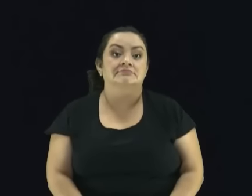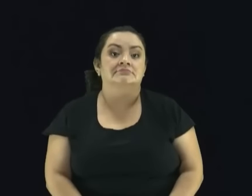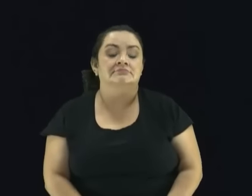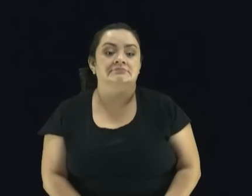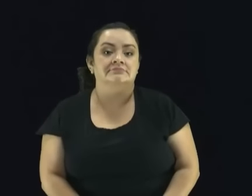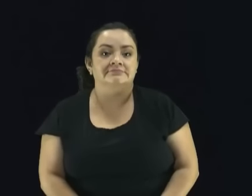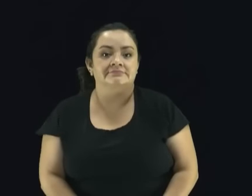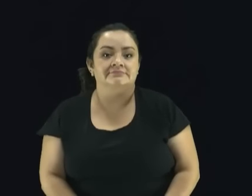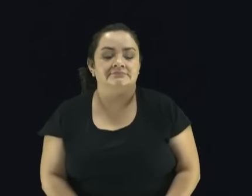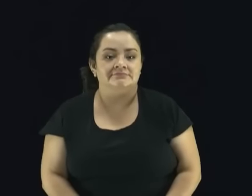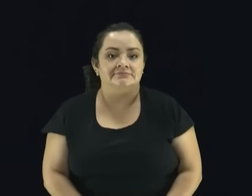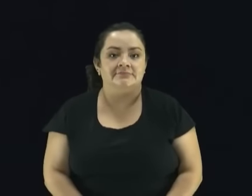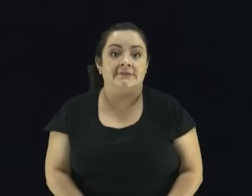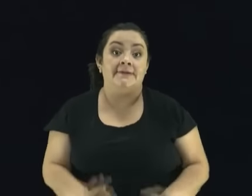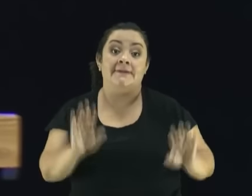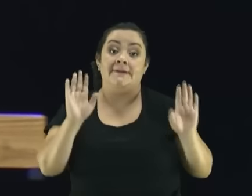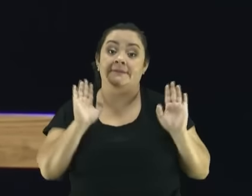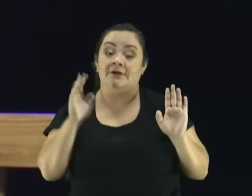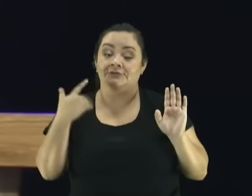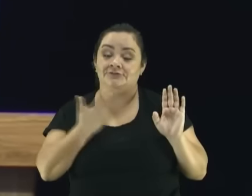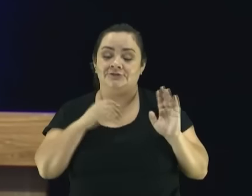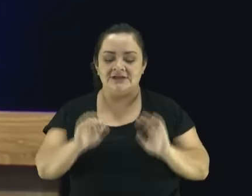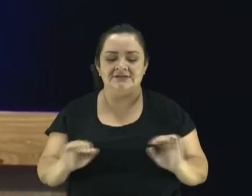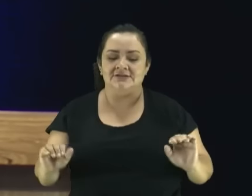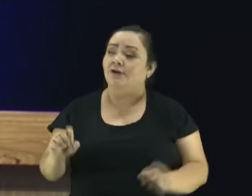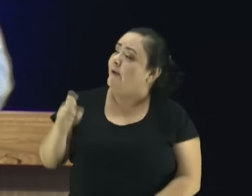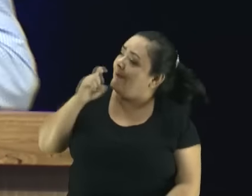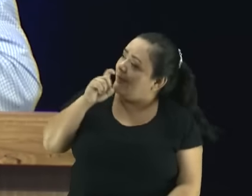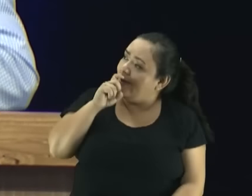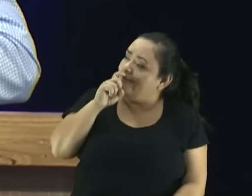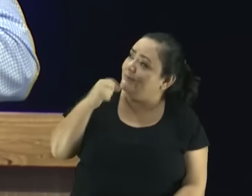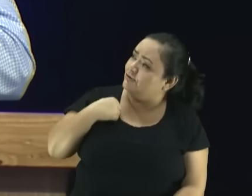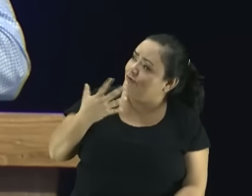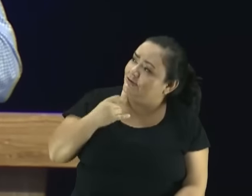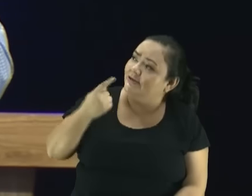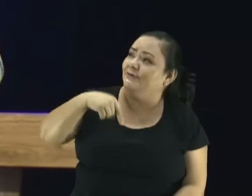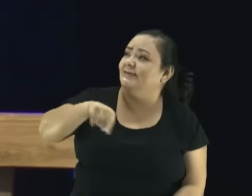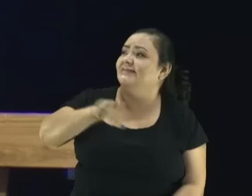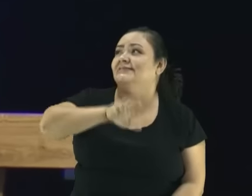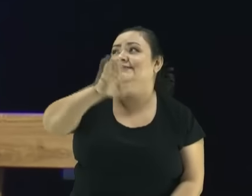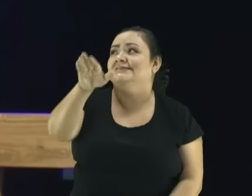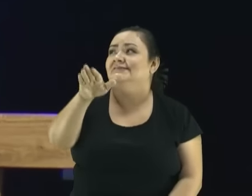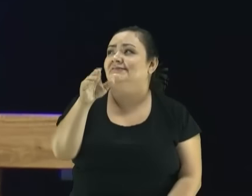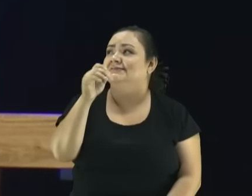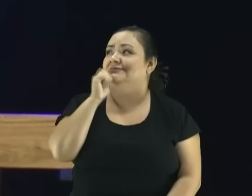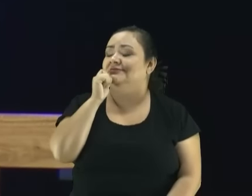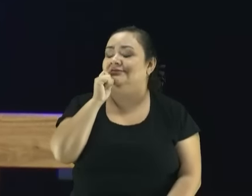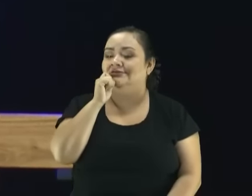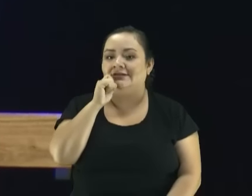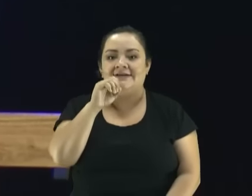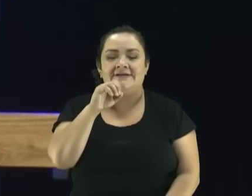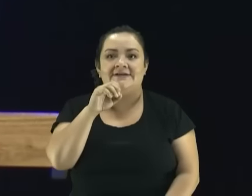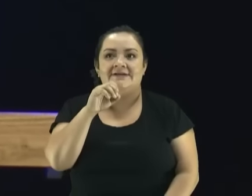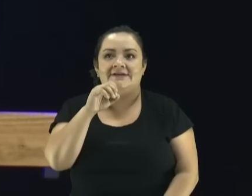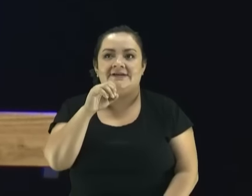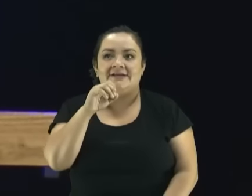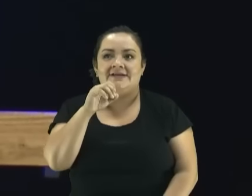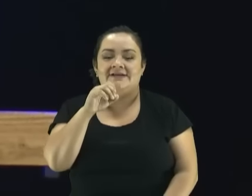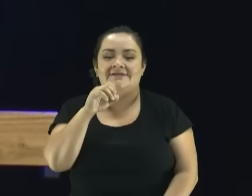yo pero cuando un era chiquito decía papi yo quiero ver a Mickey Mickey se llamaba el palabrero de